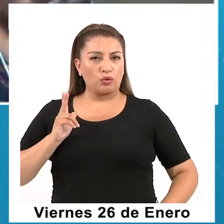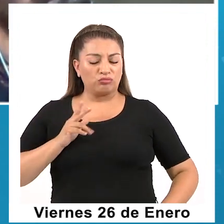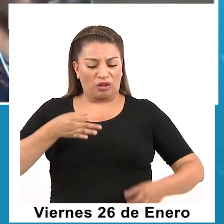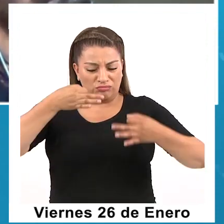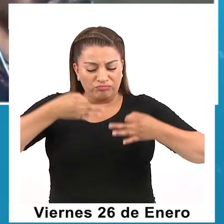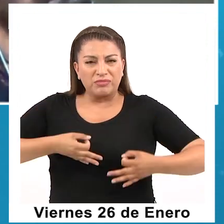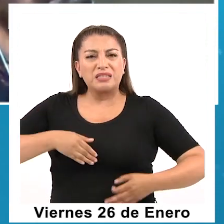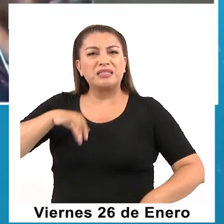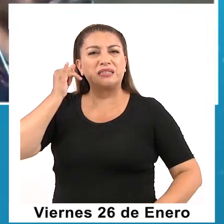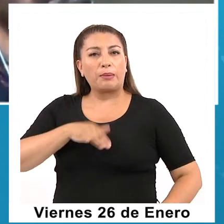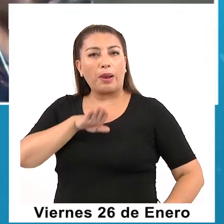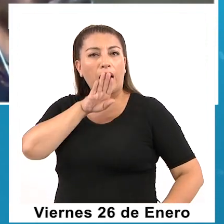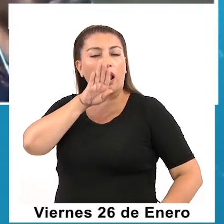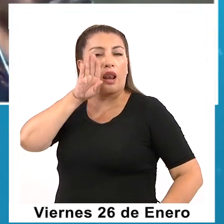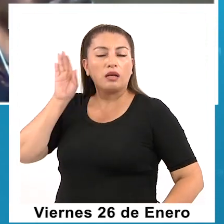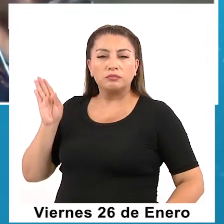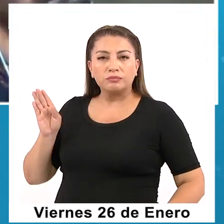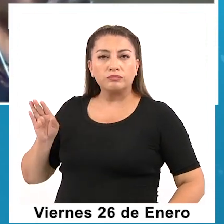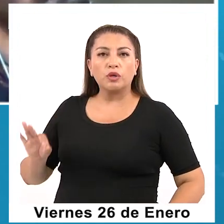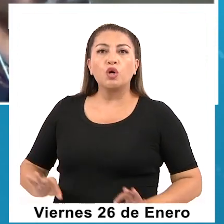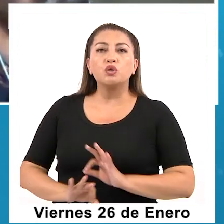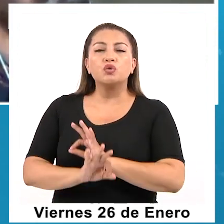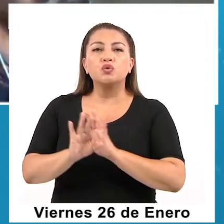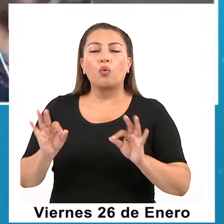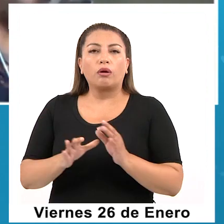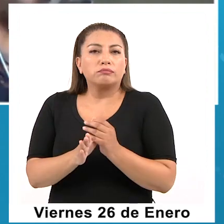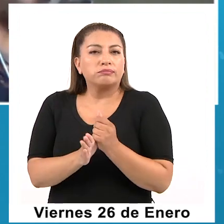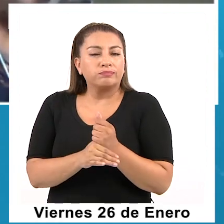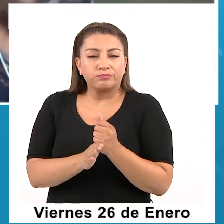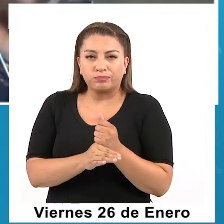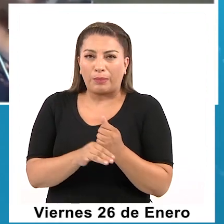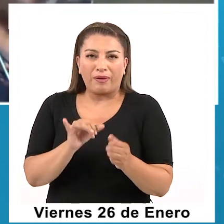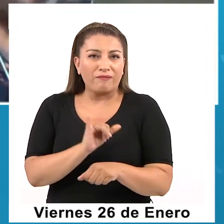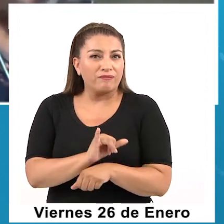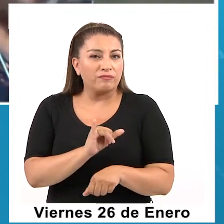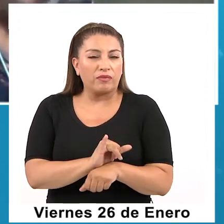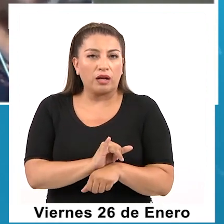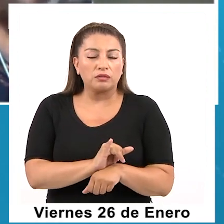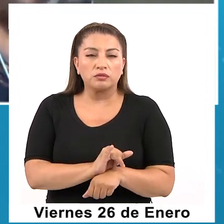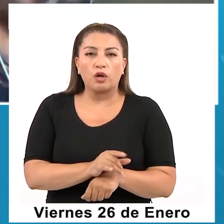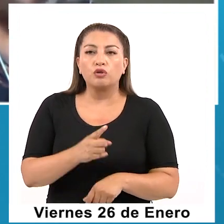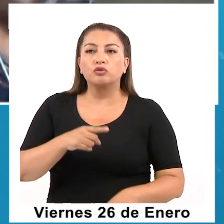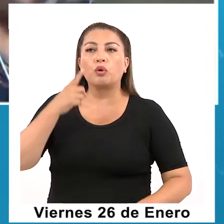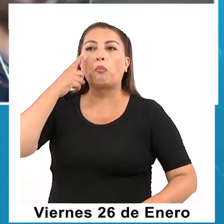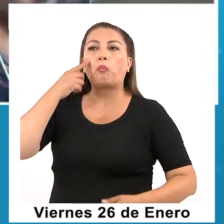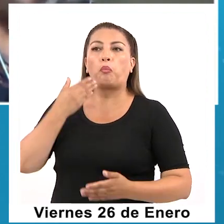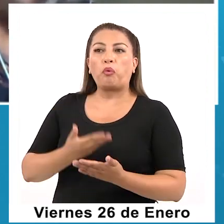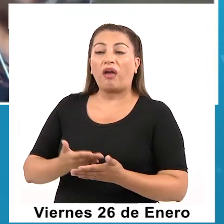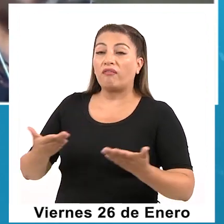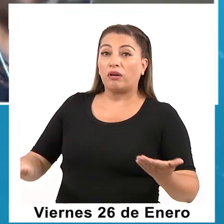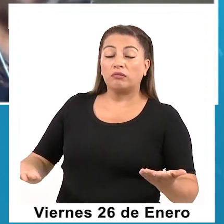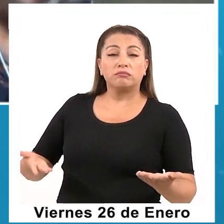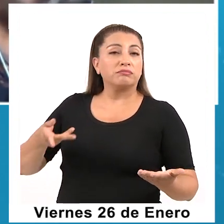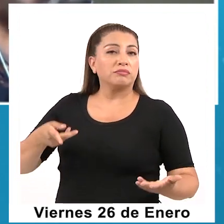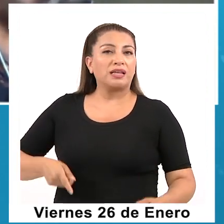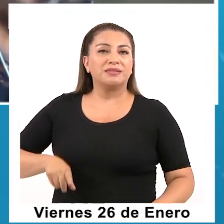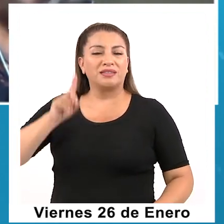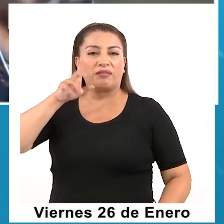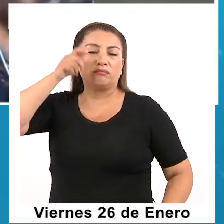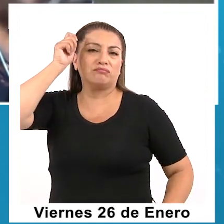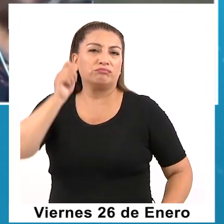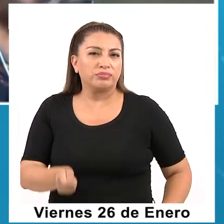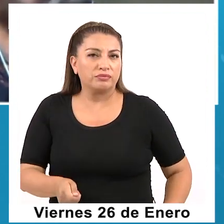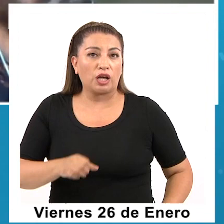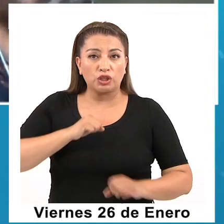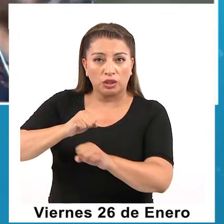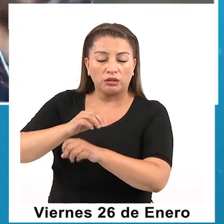anterior, ¿cierto? No había cometido delito anterior que se hubiese probado y se hubiese dictado una sentencia condenatoria